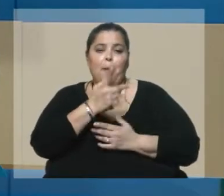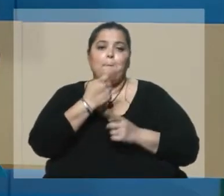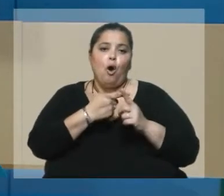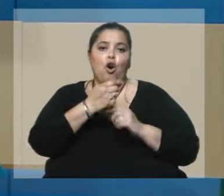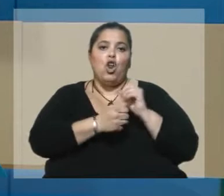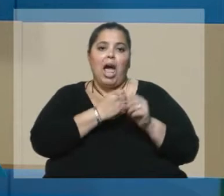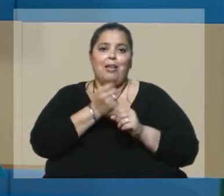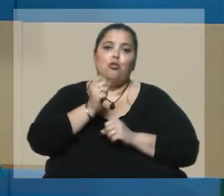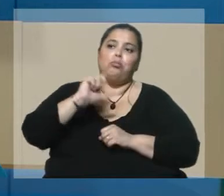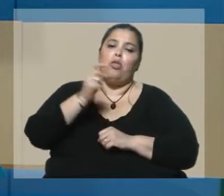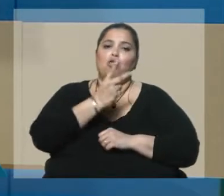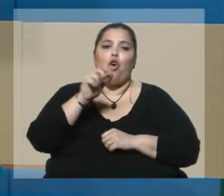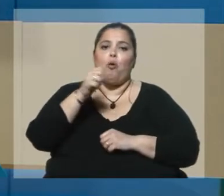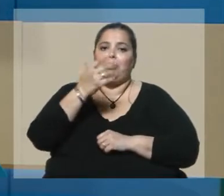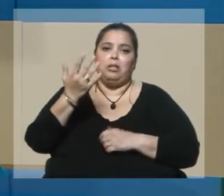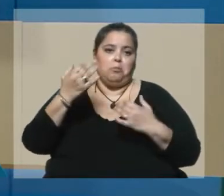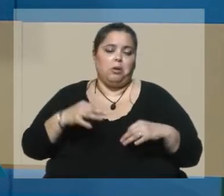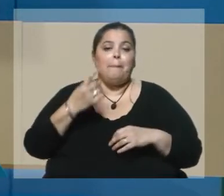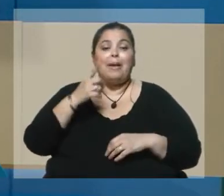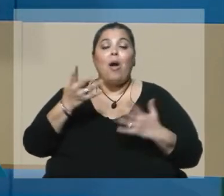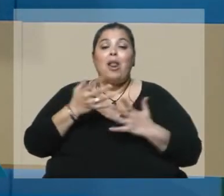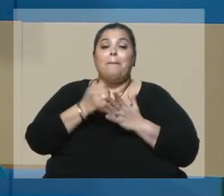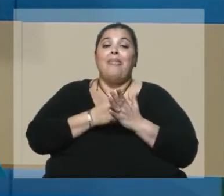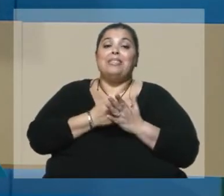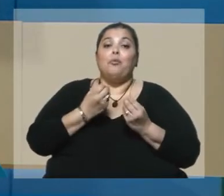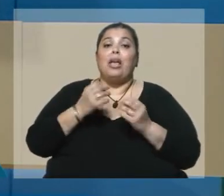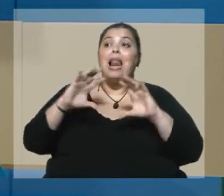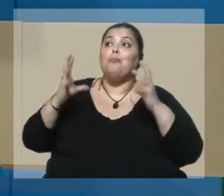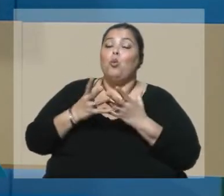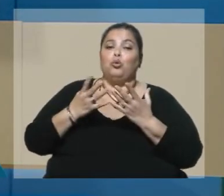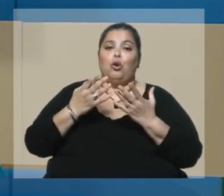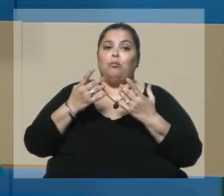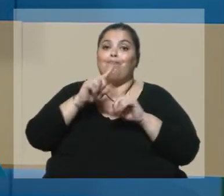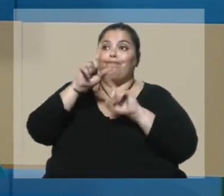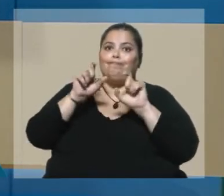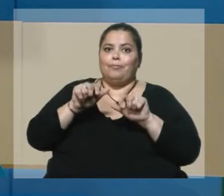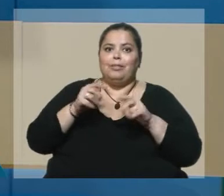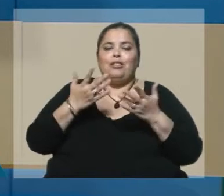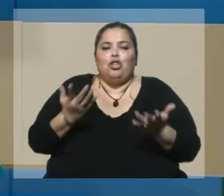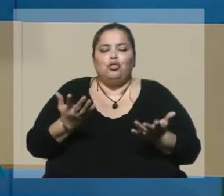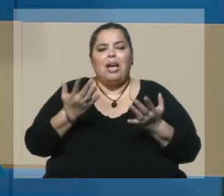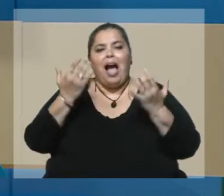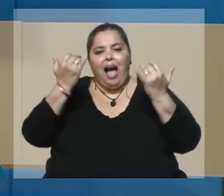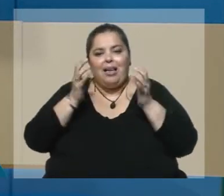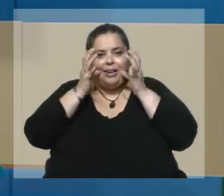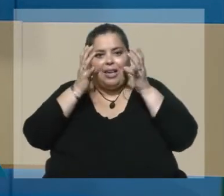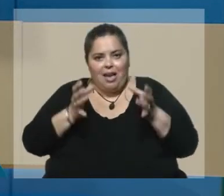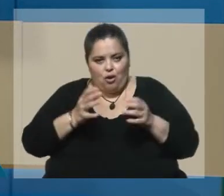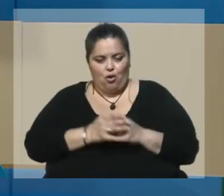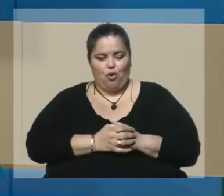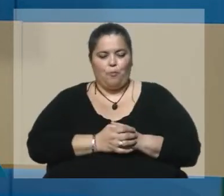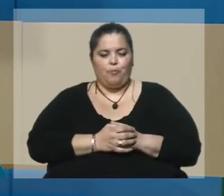muy es más desafiante porque el mundo se ha vuelto más desafiante y más incierto y En definitiva hay un riesgo de que